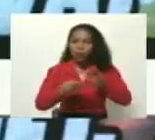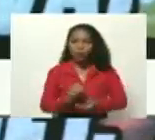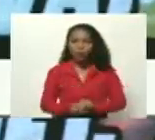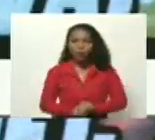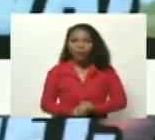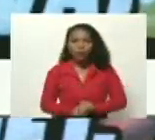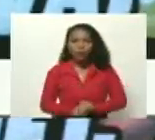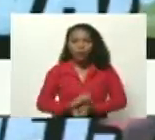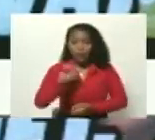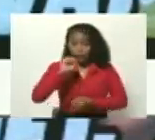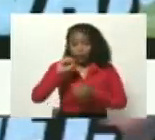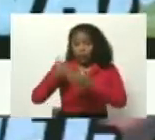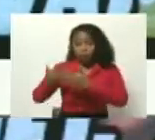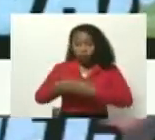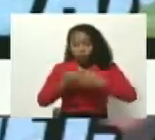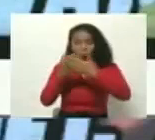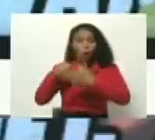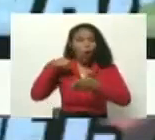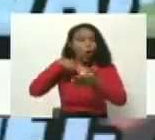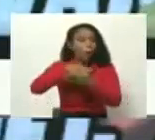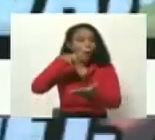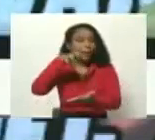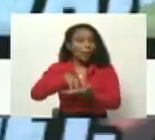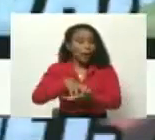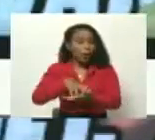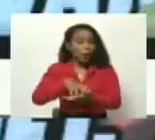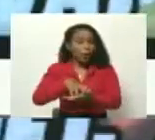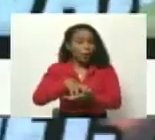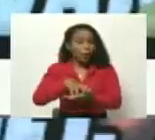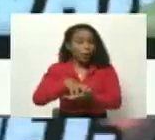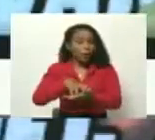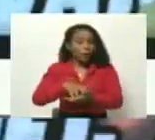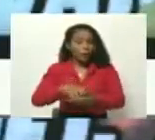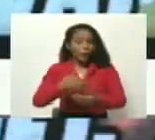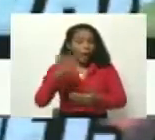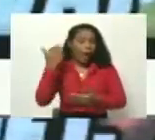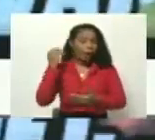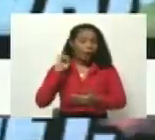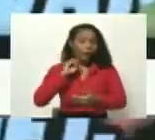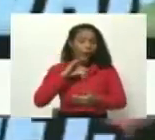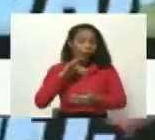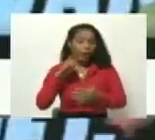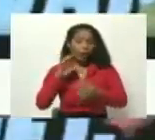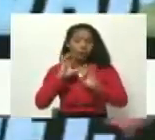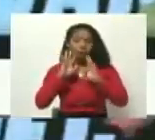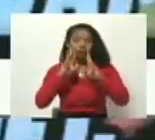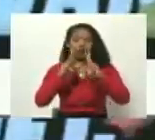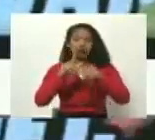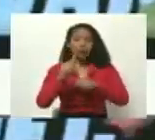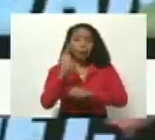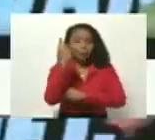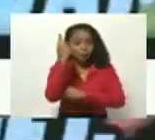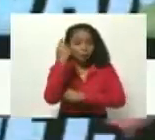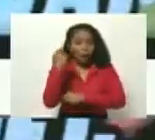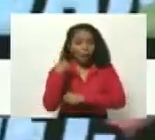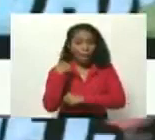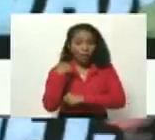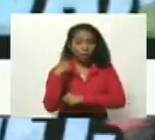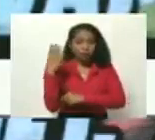Si estudiamos los golpes de Estado desde Curcio Malaparte, que me lo comentó por primera vez el doctor Brito, recuerdo hace